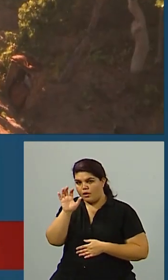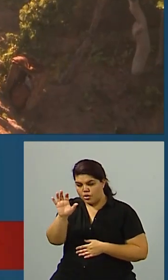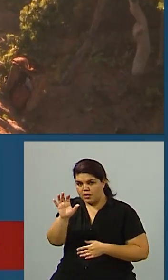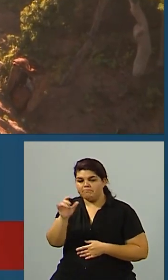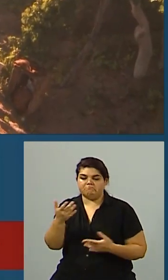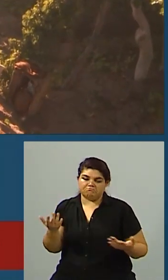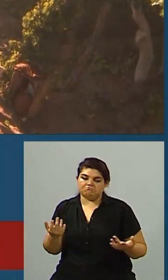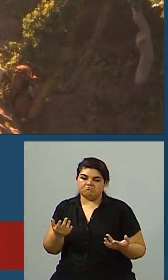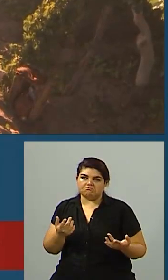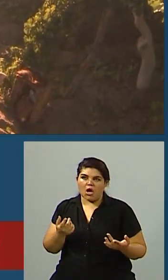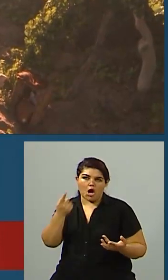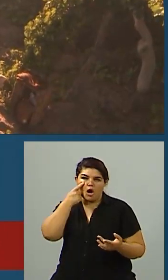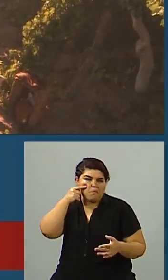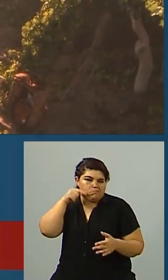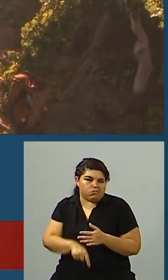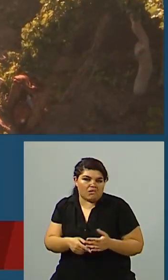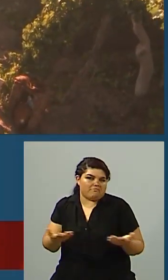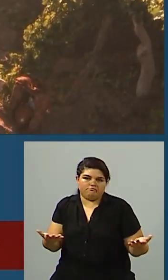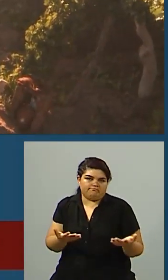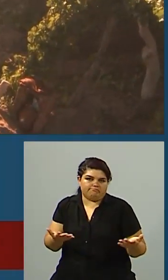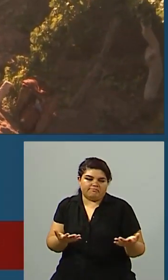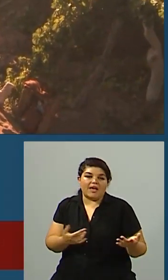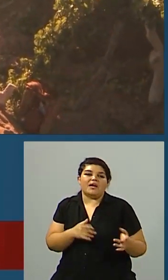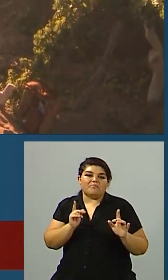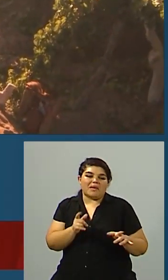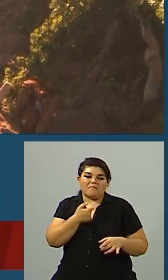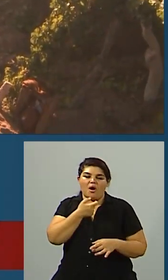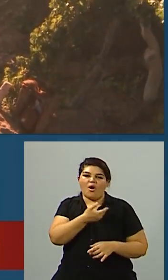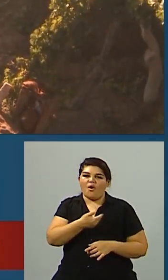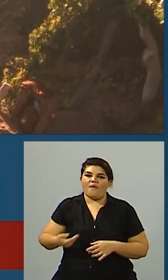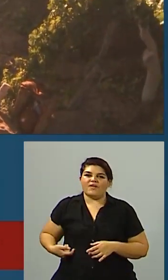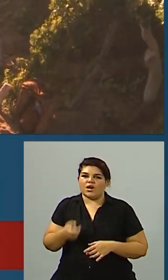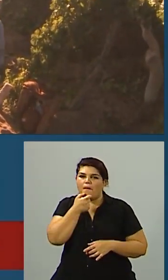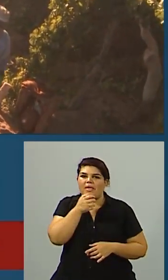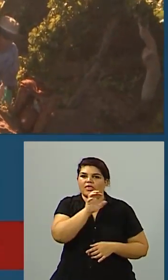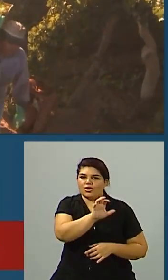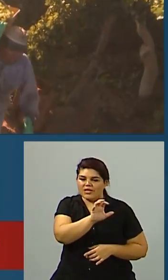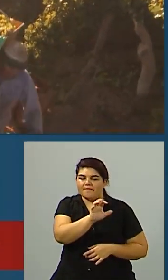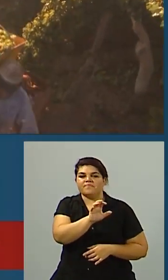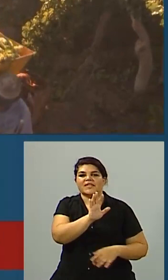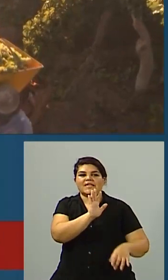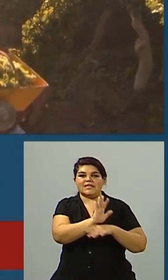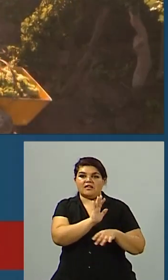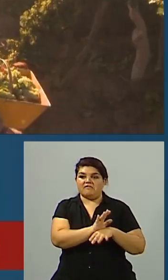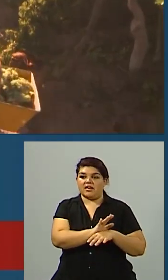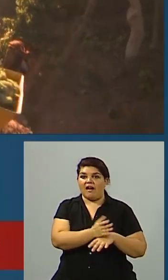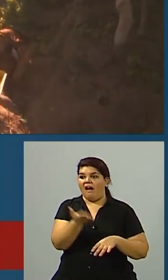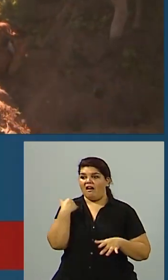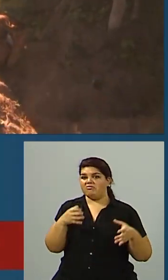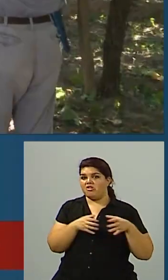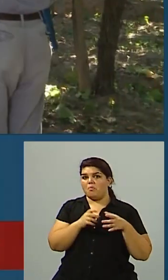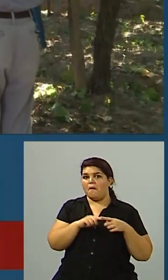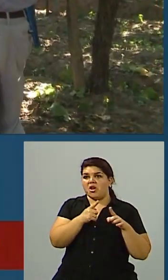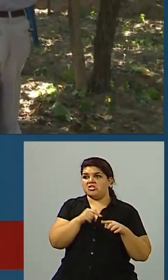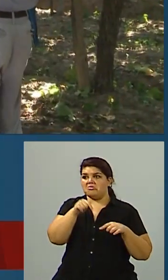¿cierto? Porque el gobierno de Mendoza va a ser una suerte de continuidad, sí, tanto del gobierno actual como del anterior, que